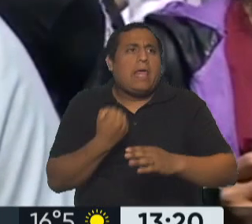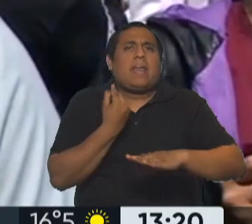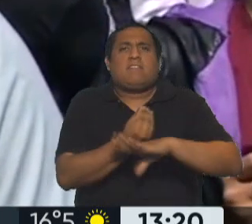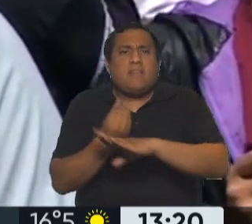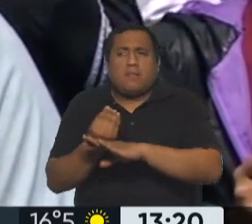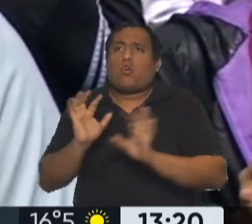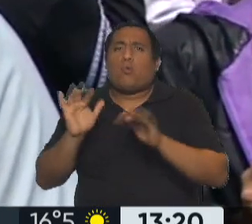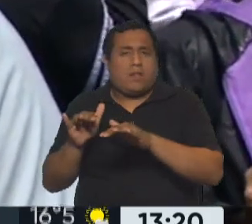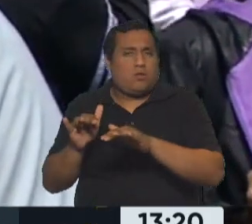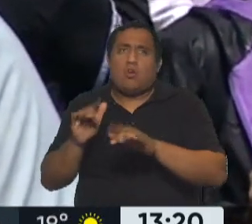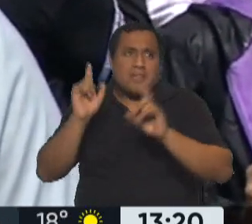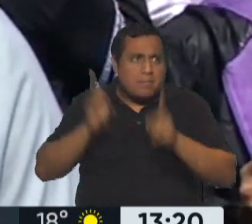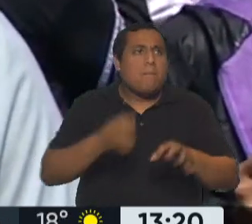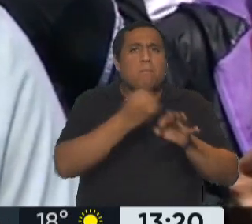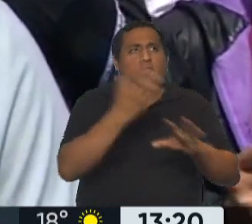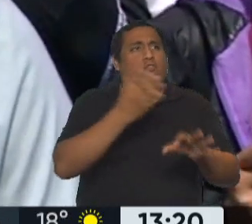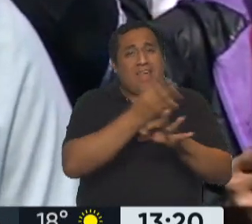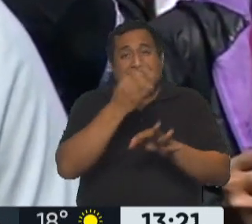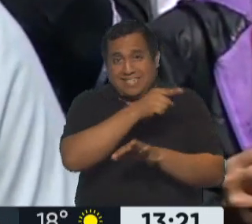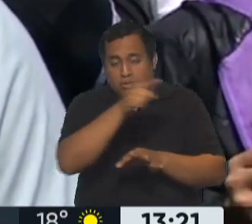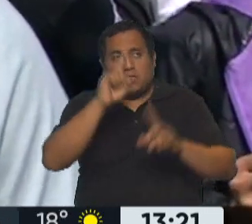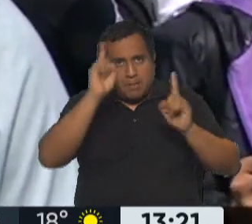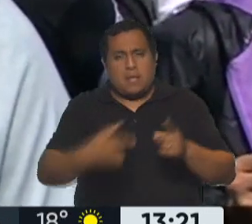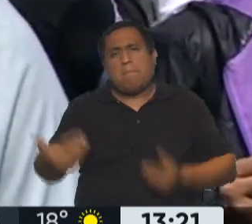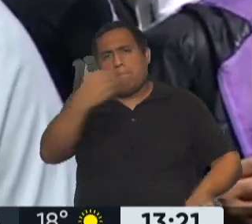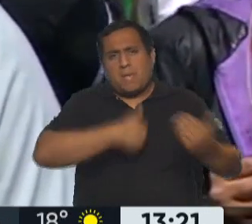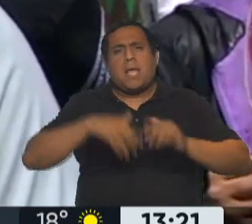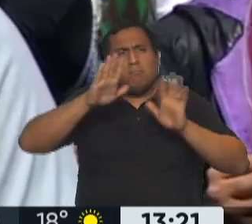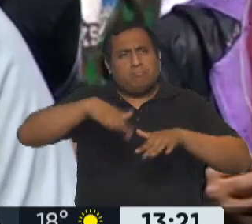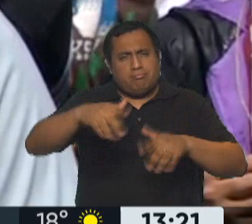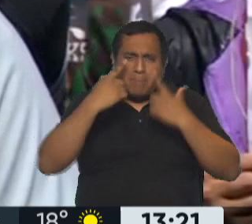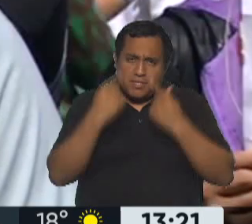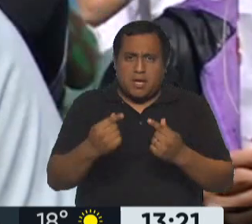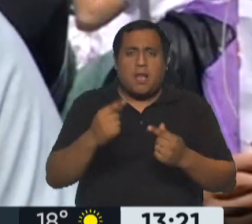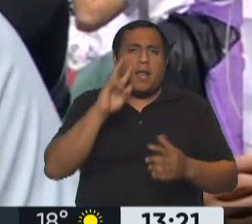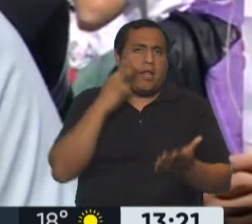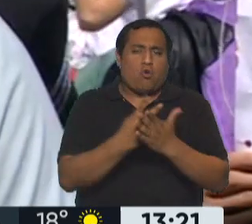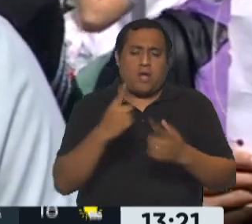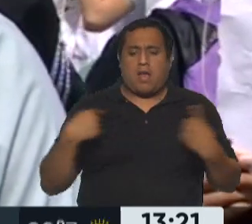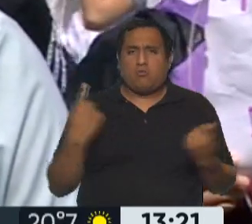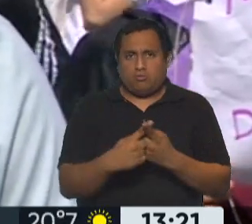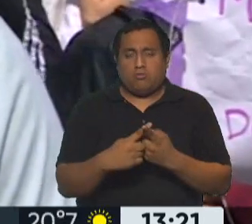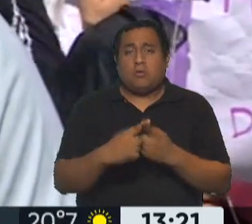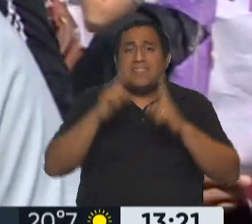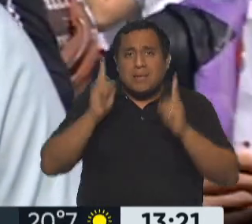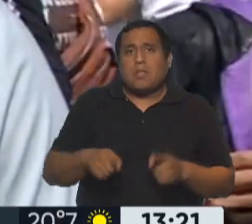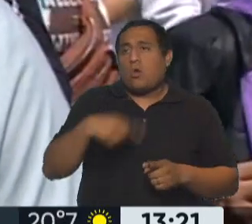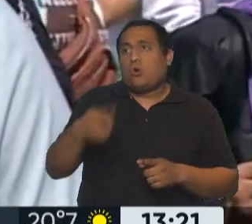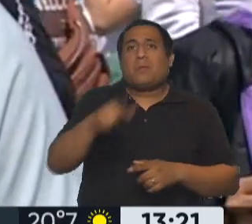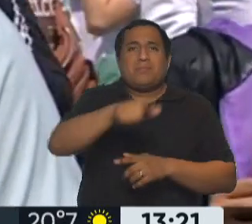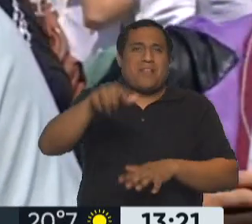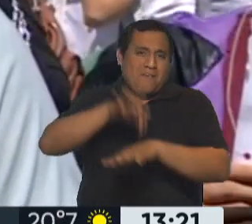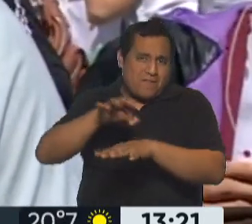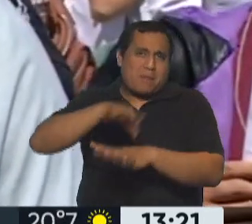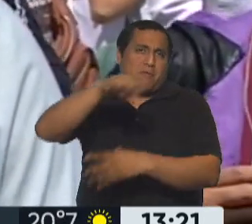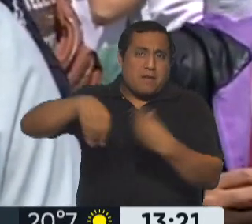concurrentes, sino también a los profesionales de planta, a que vengan a marchar y a exigir que se nos reconozca como corresponde el día de hoy, y también a nuestros pacientes y su familia,